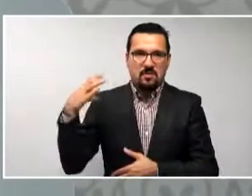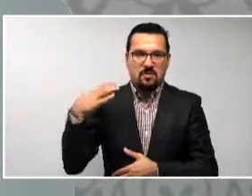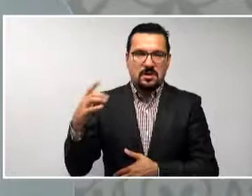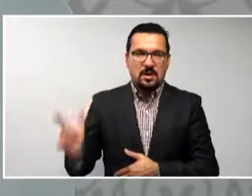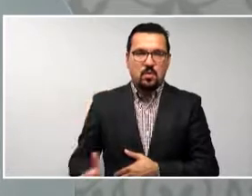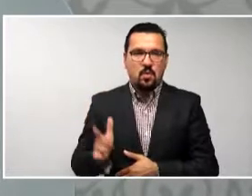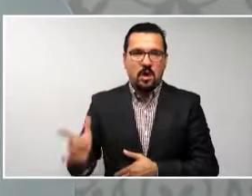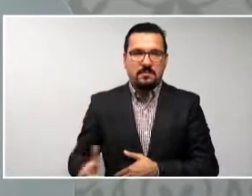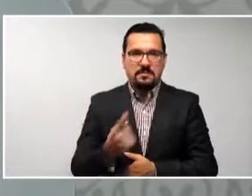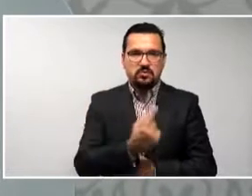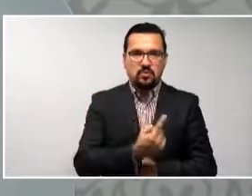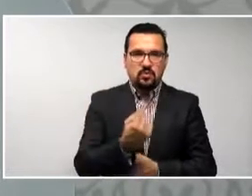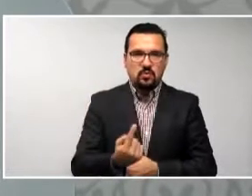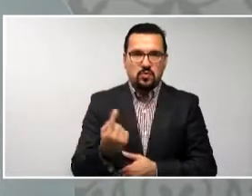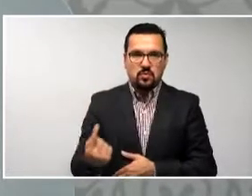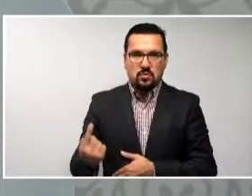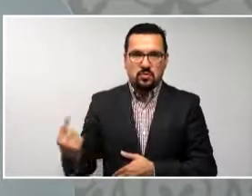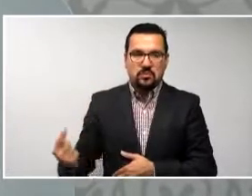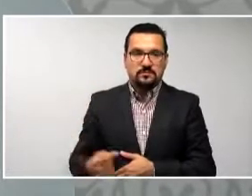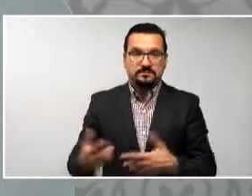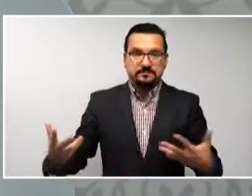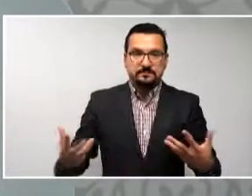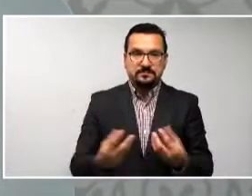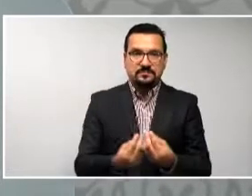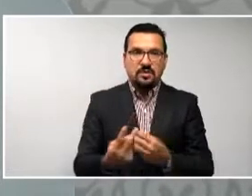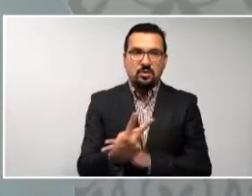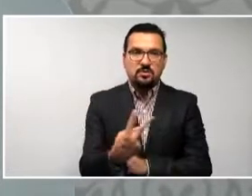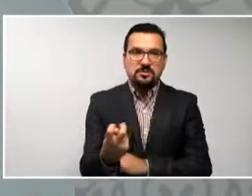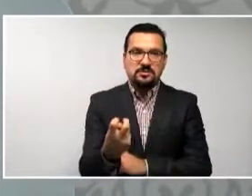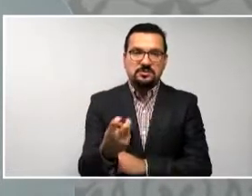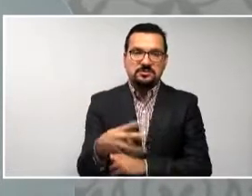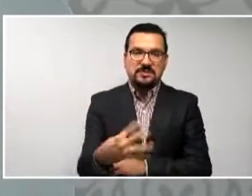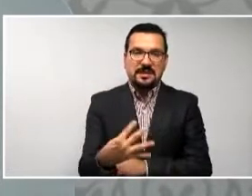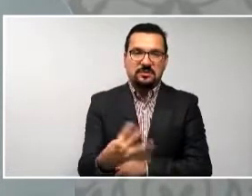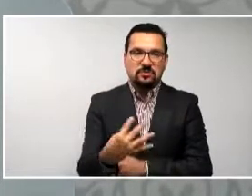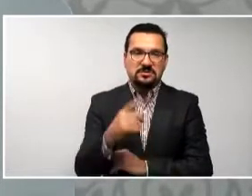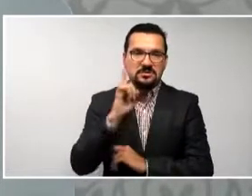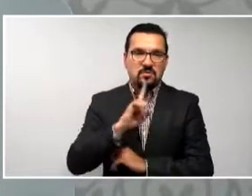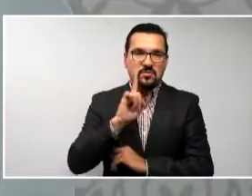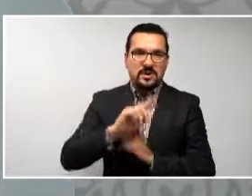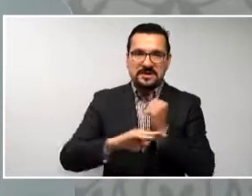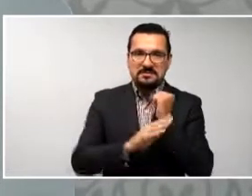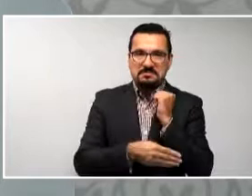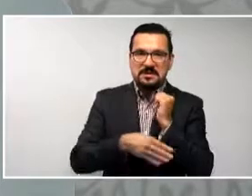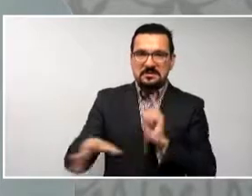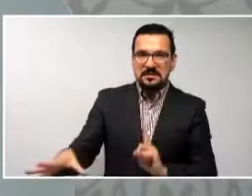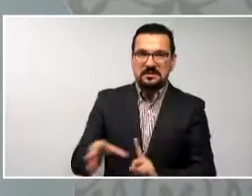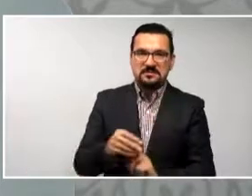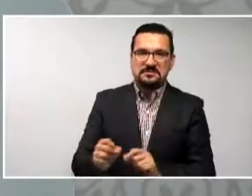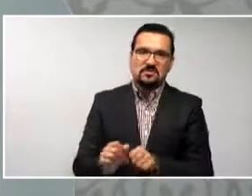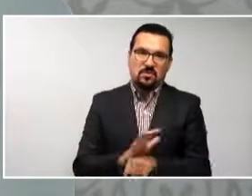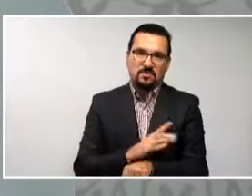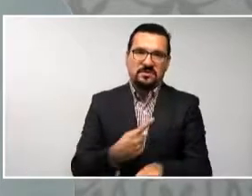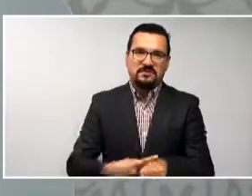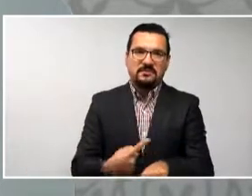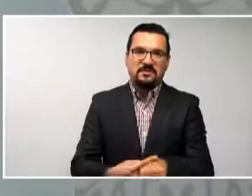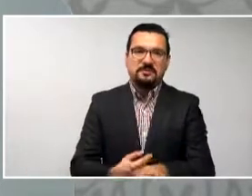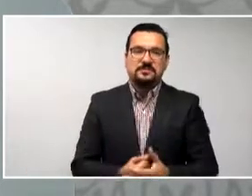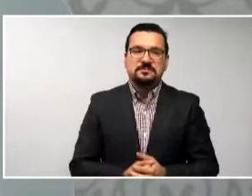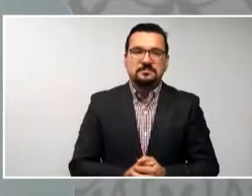guaymas uno cada uno acumulándose 214 casos de kobe 19 en embarazadas